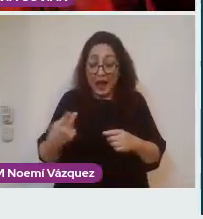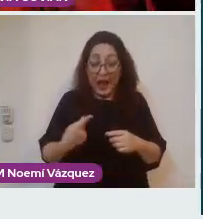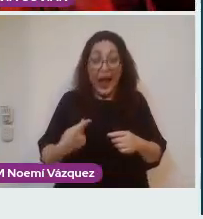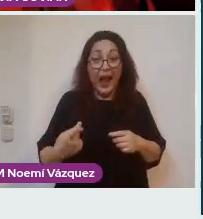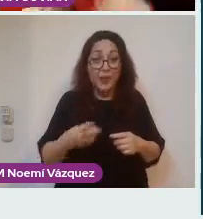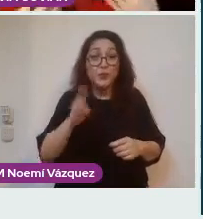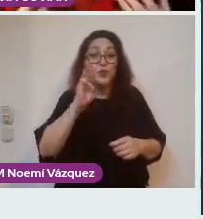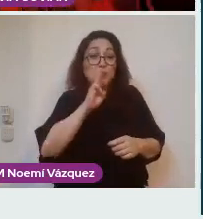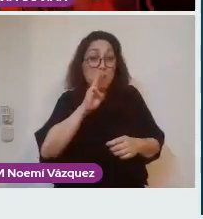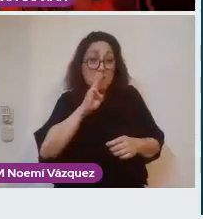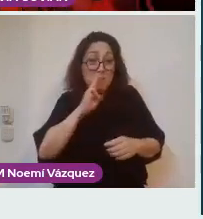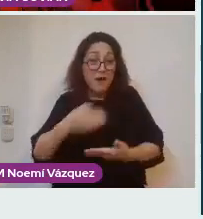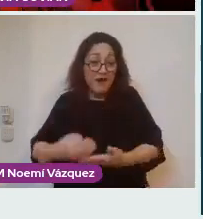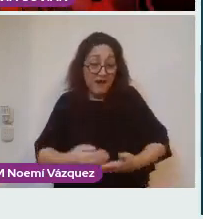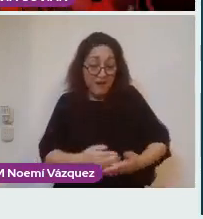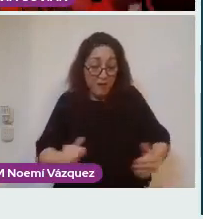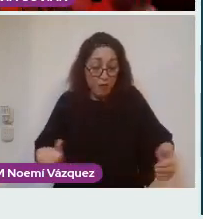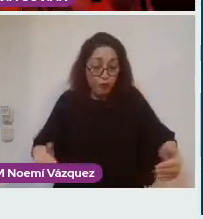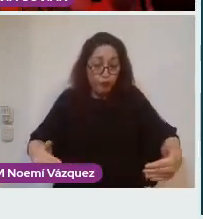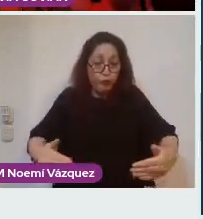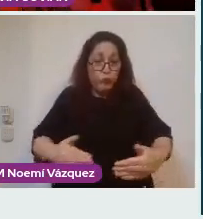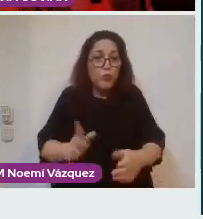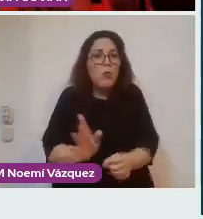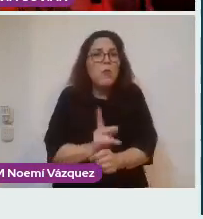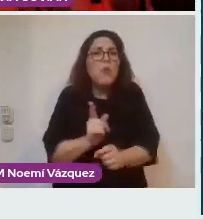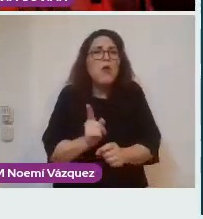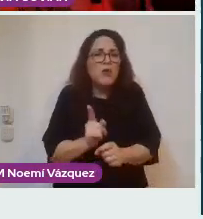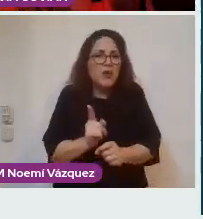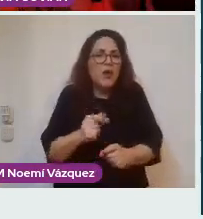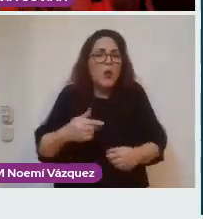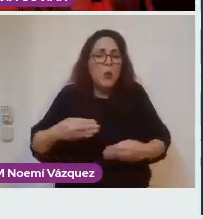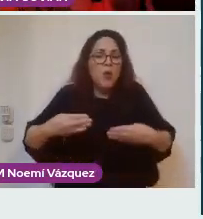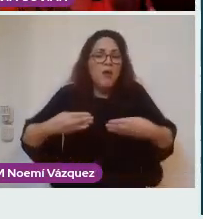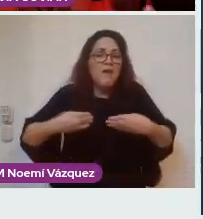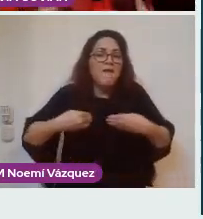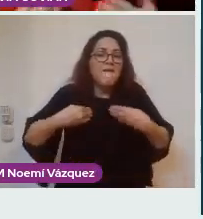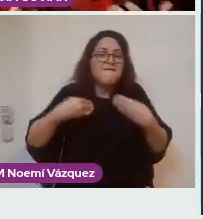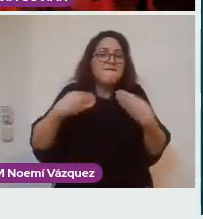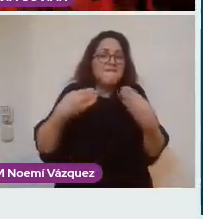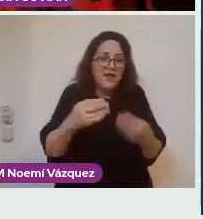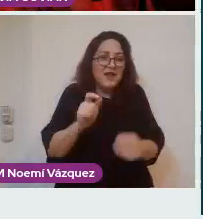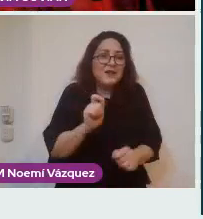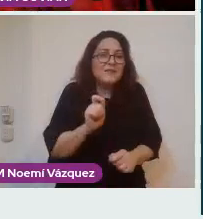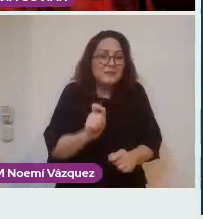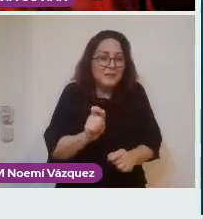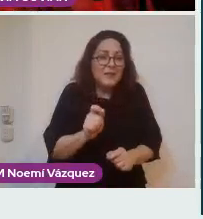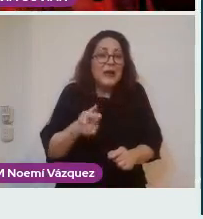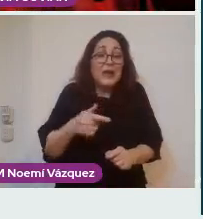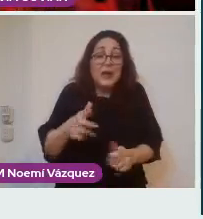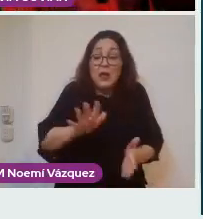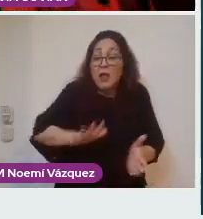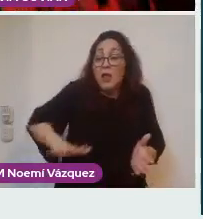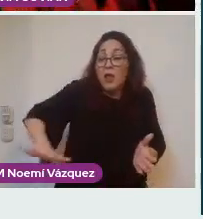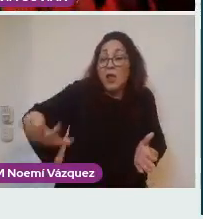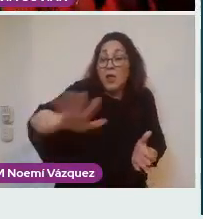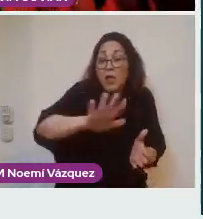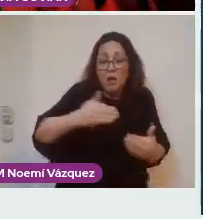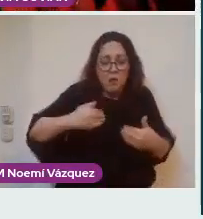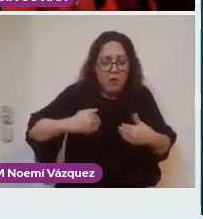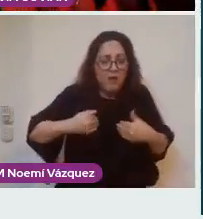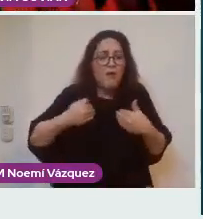Entonces, cómo la percepción de todo este escenario hace que se tenga una percepción negativa del propio cuerpo. Es